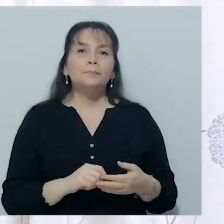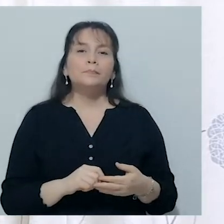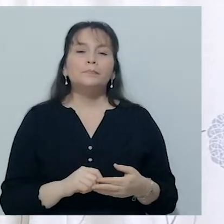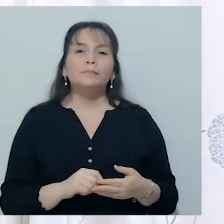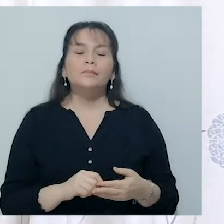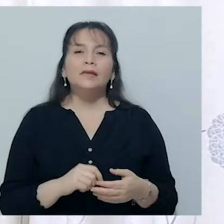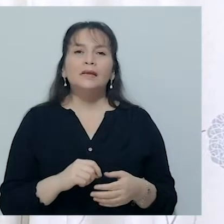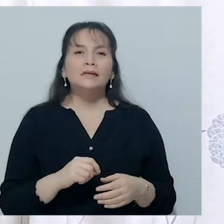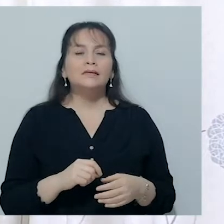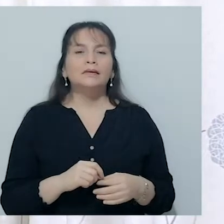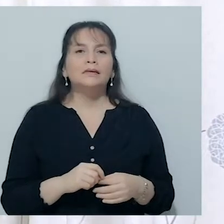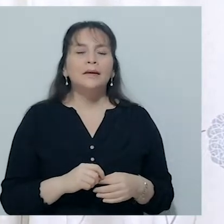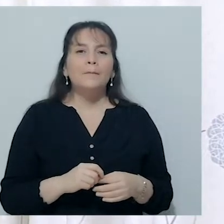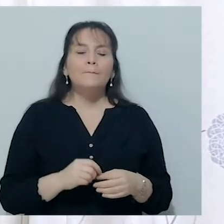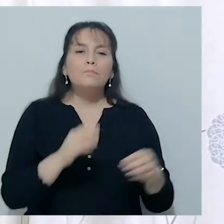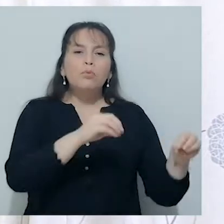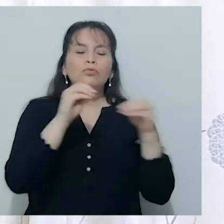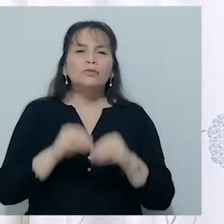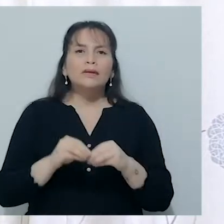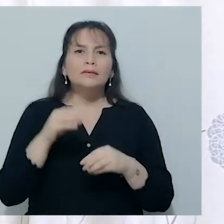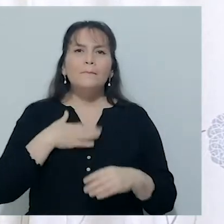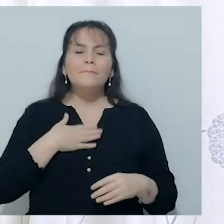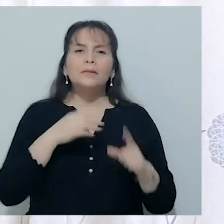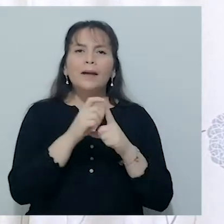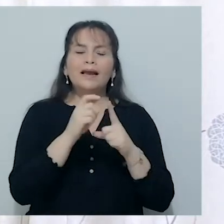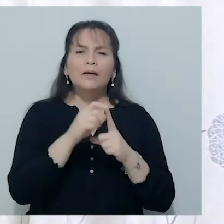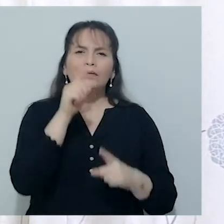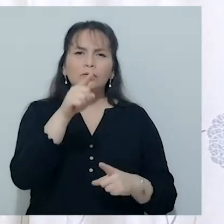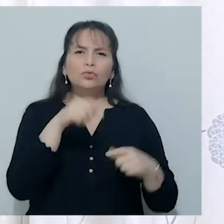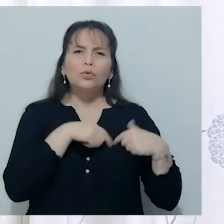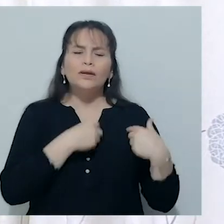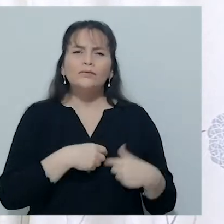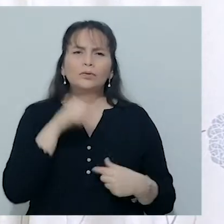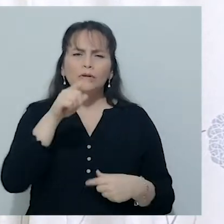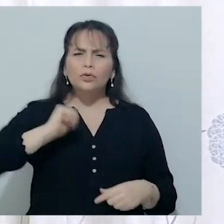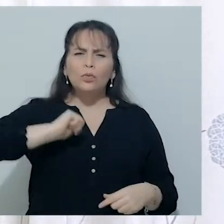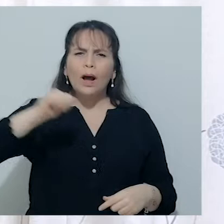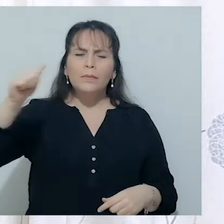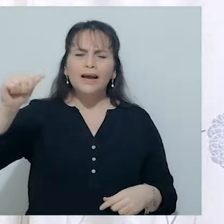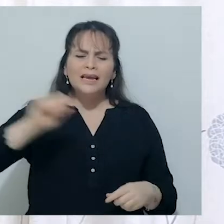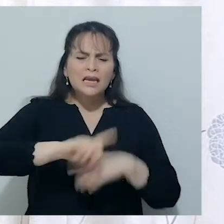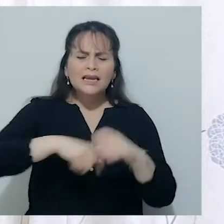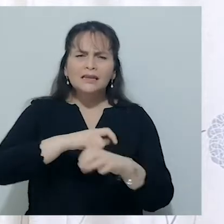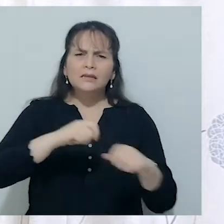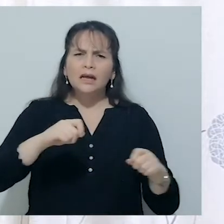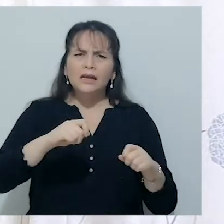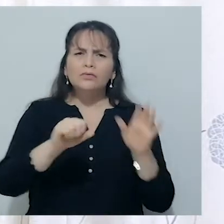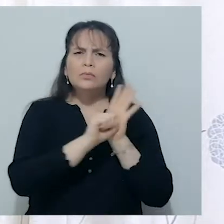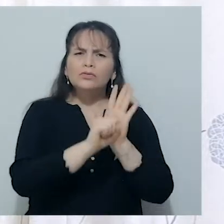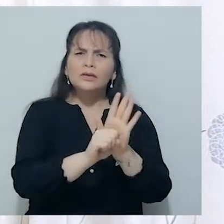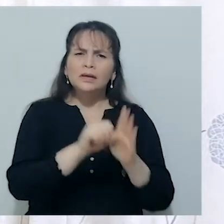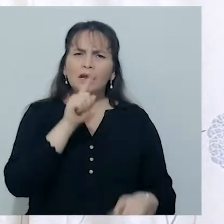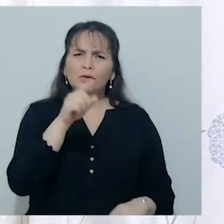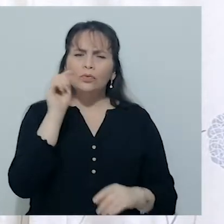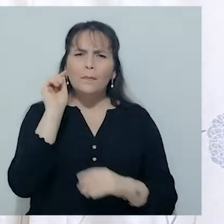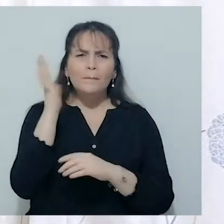así: por tanto pondréis estas mis palabras en vuestro corazón y en vuestra alma, y las ataréis como señal